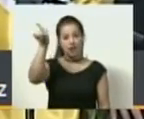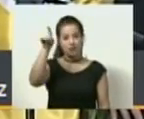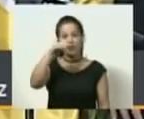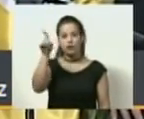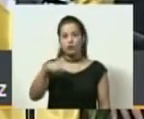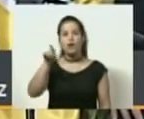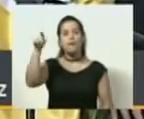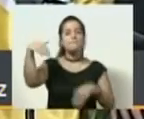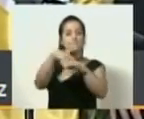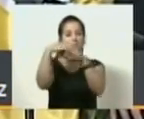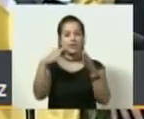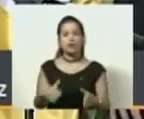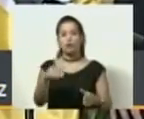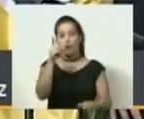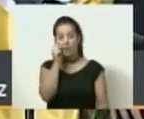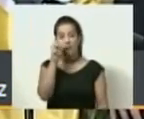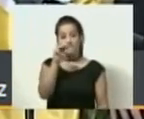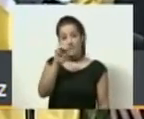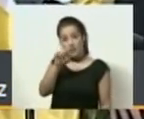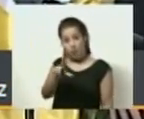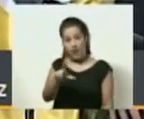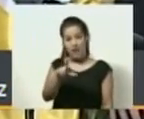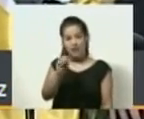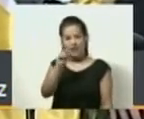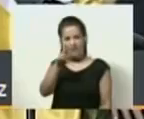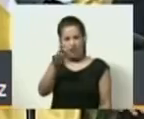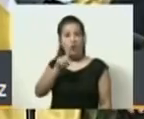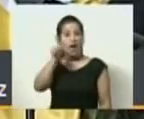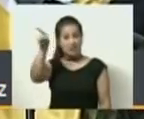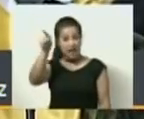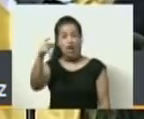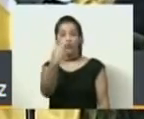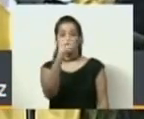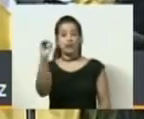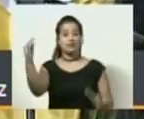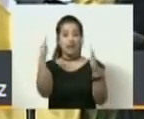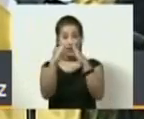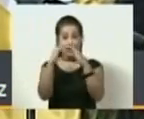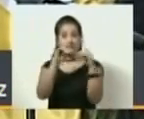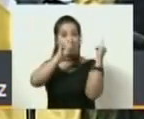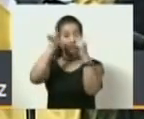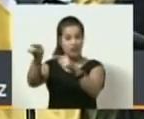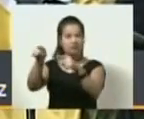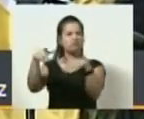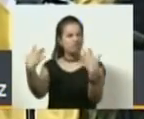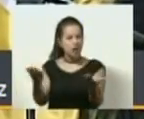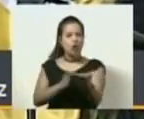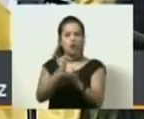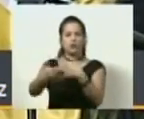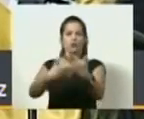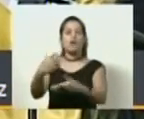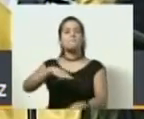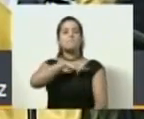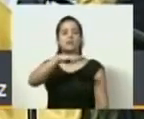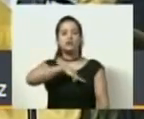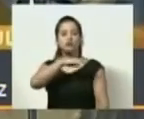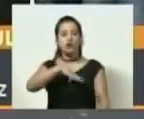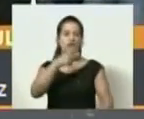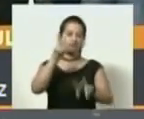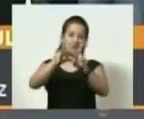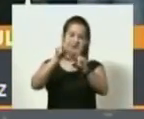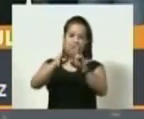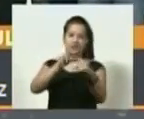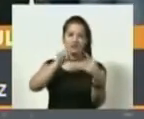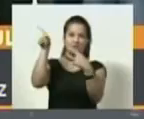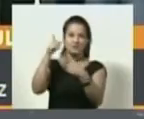el ministro Manuel Quevedo, vamos a entregar 200 viviendas en la continuación de la gran misión Vivienda